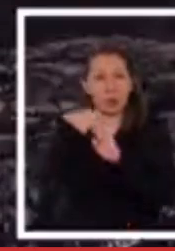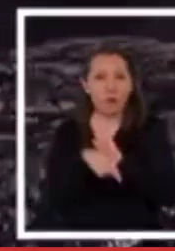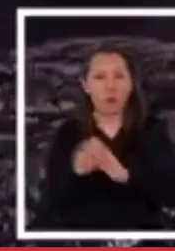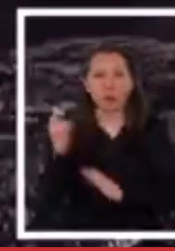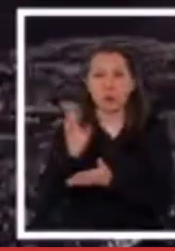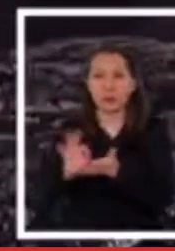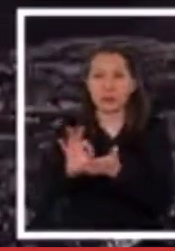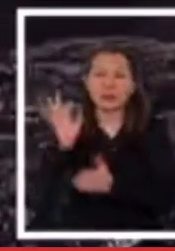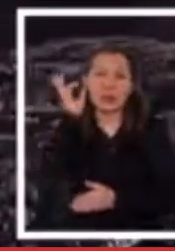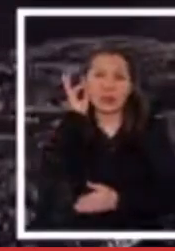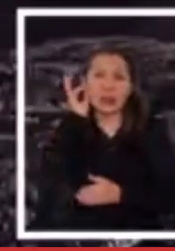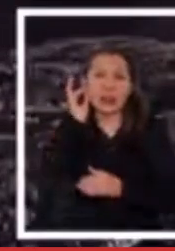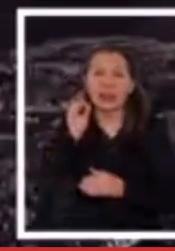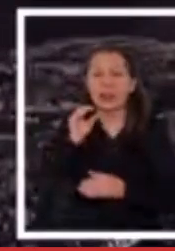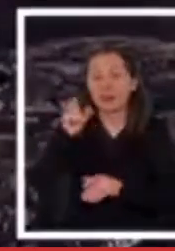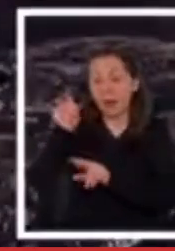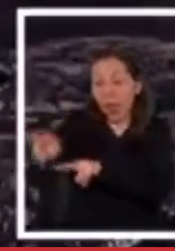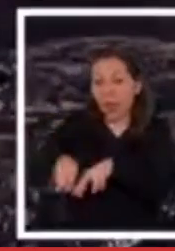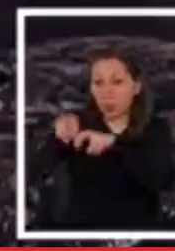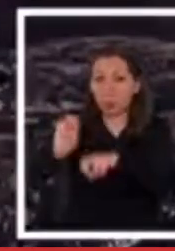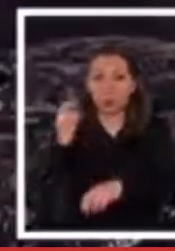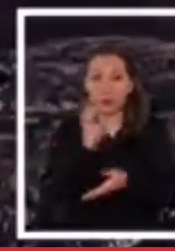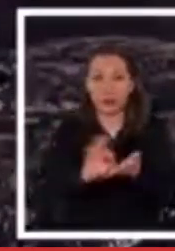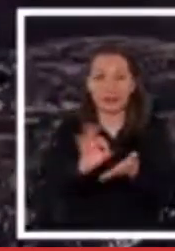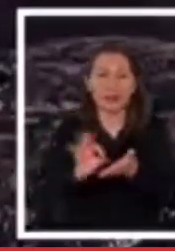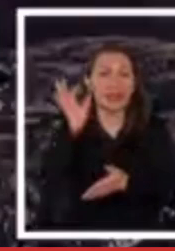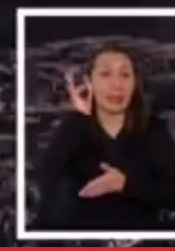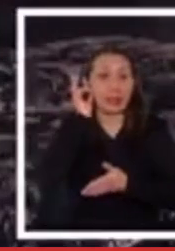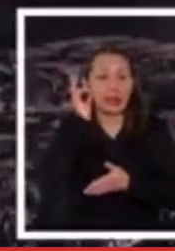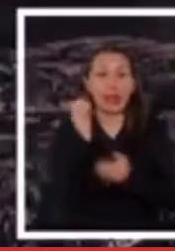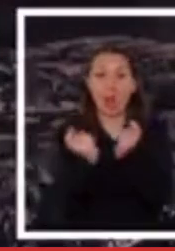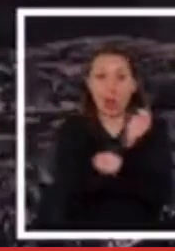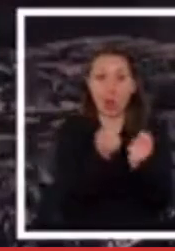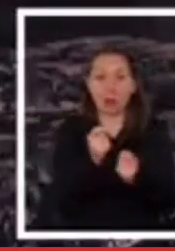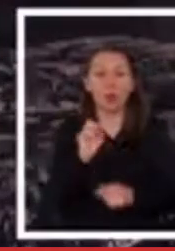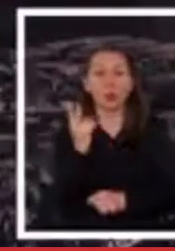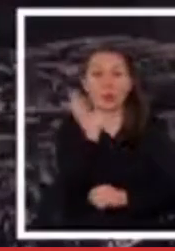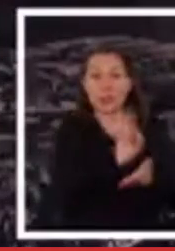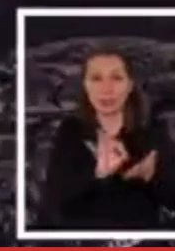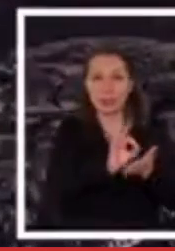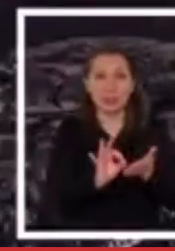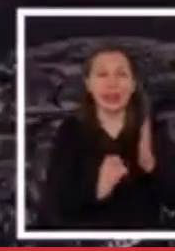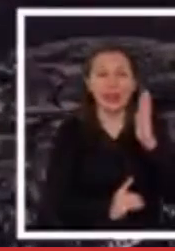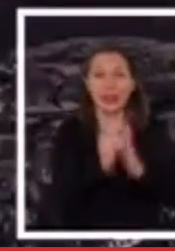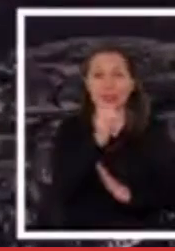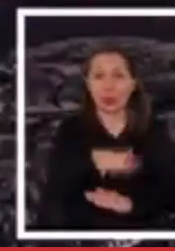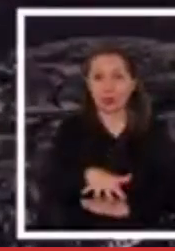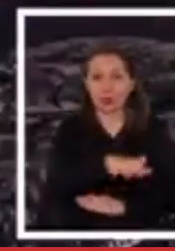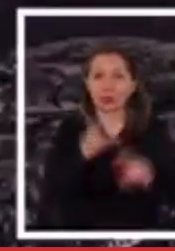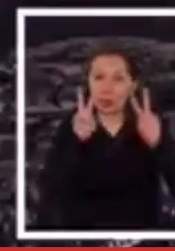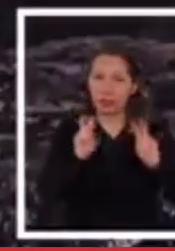con la subsecretaria de agricultura la subsecretaria de economía y la subsecretaria de desarrollo social